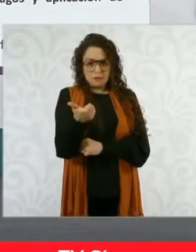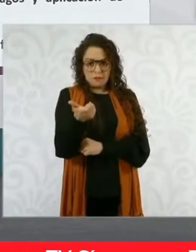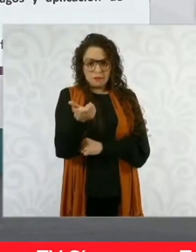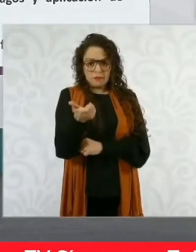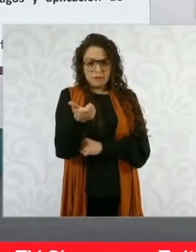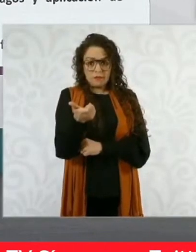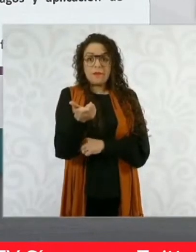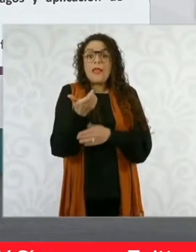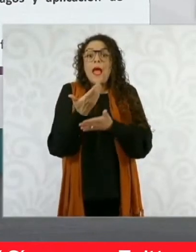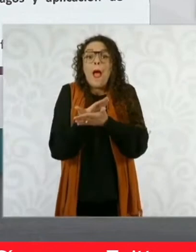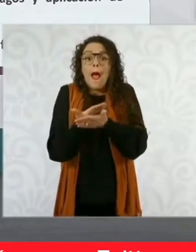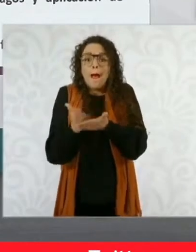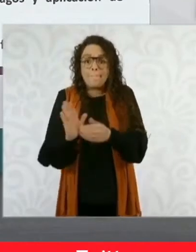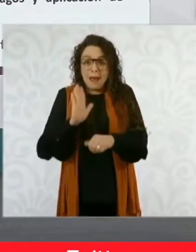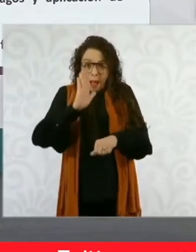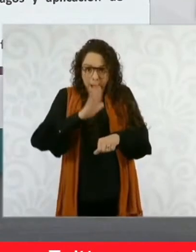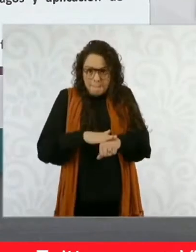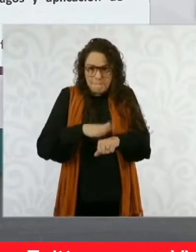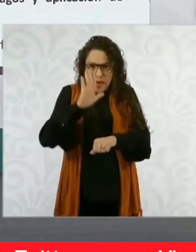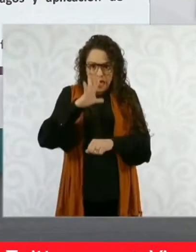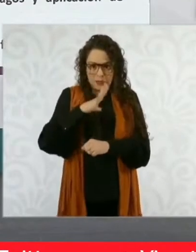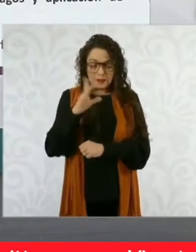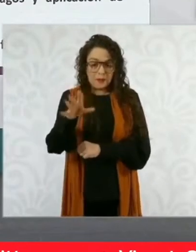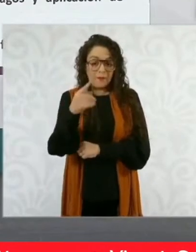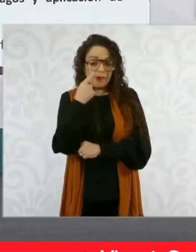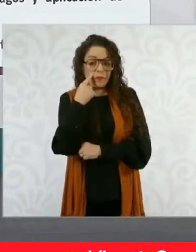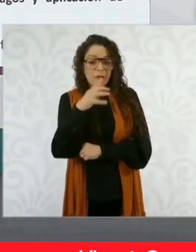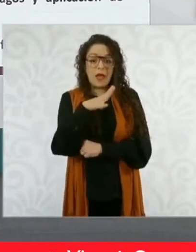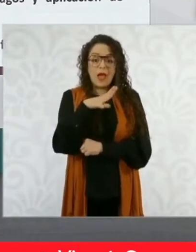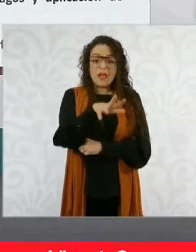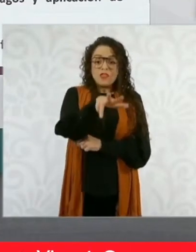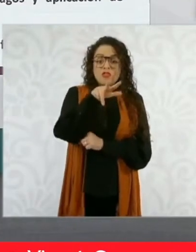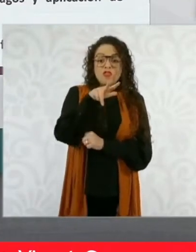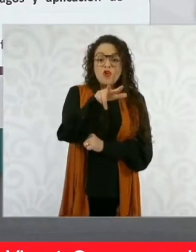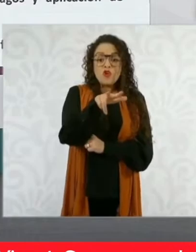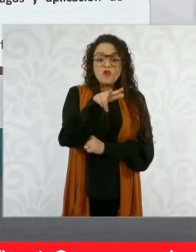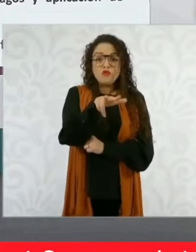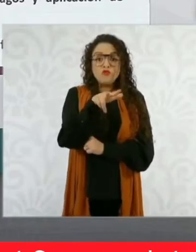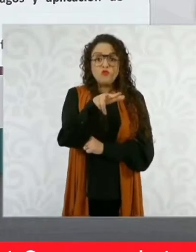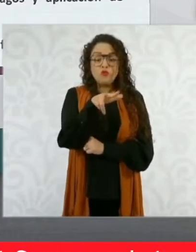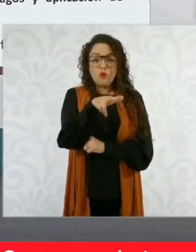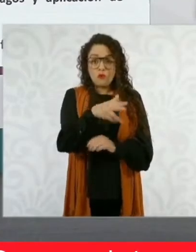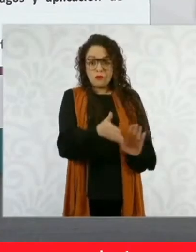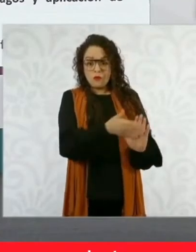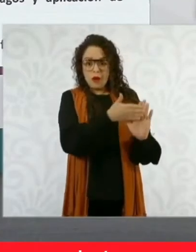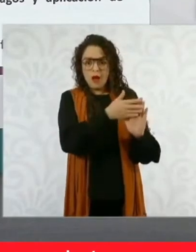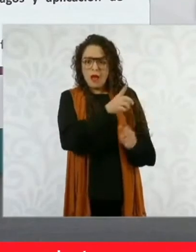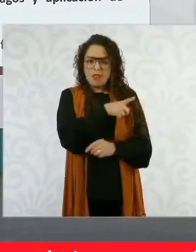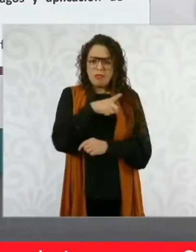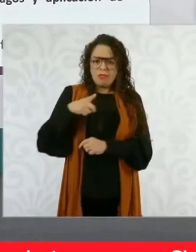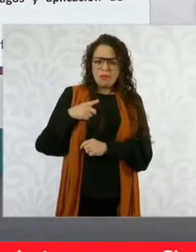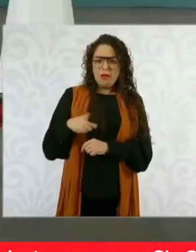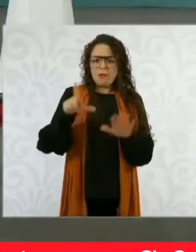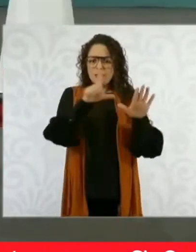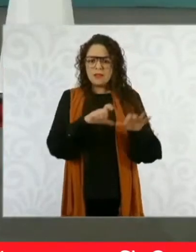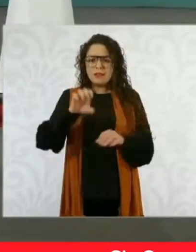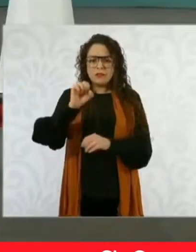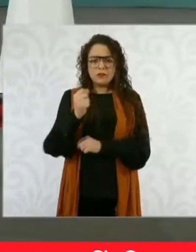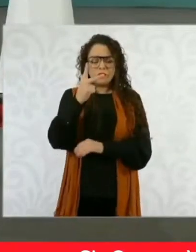Adicionalmente a esto, existen 18 desarrolladores con adeudos por 768 millones de